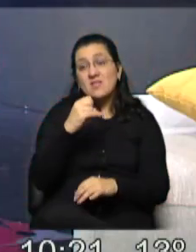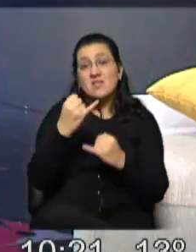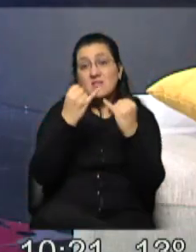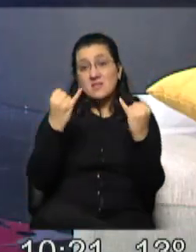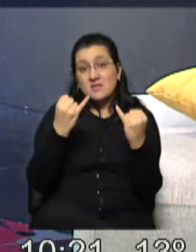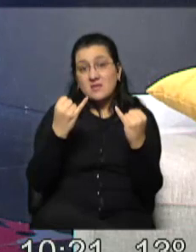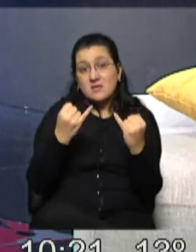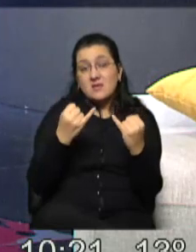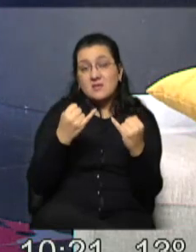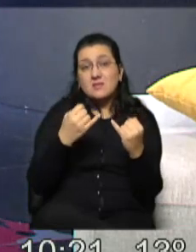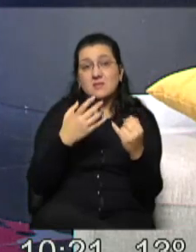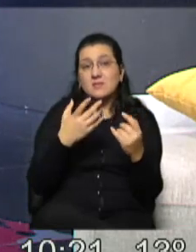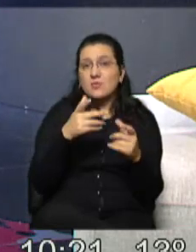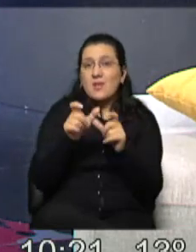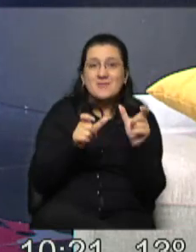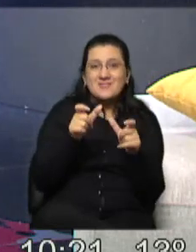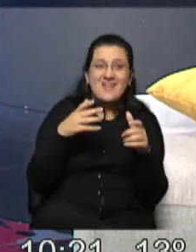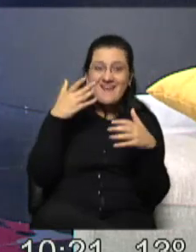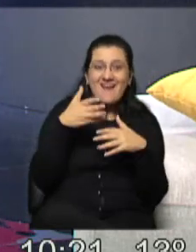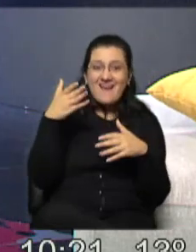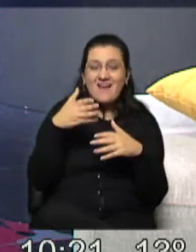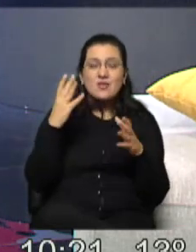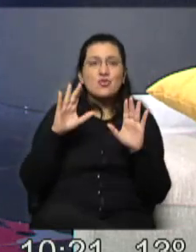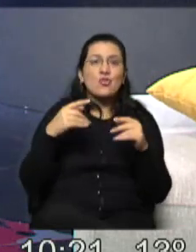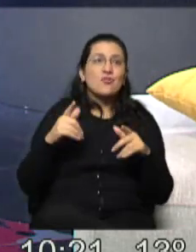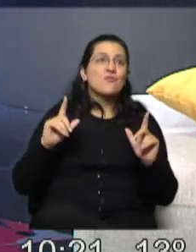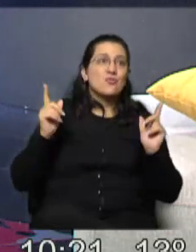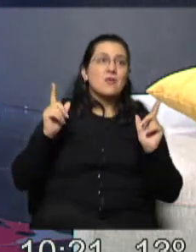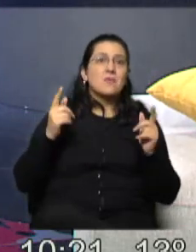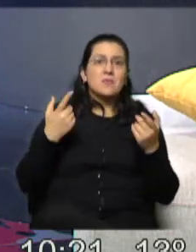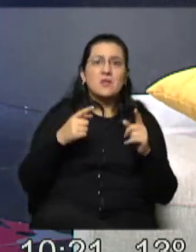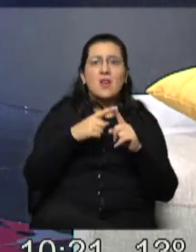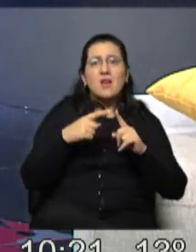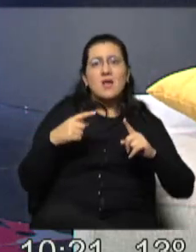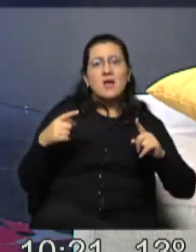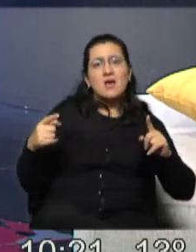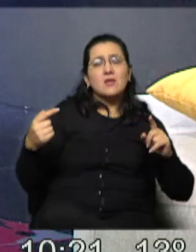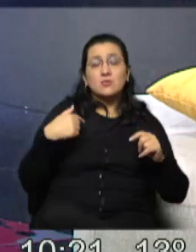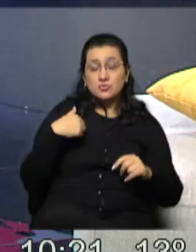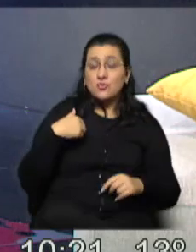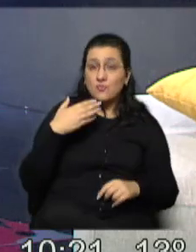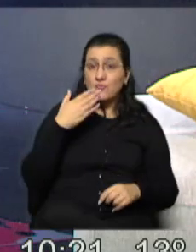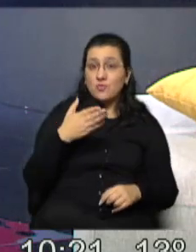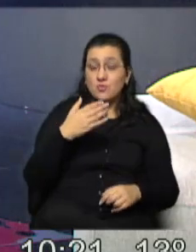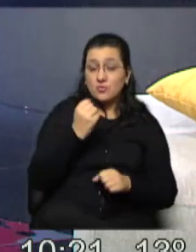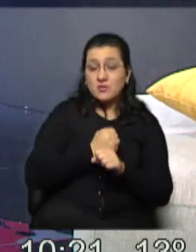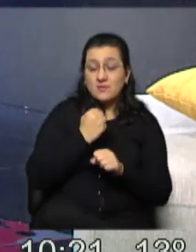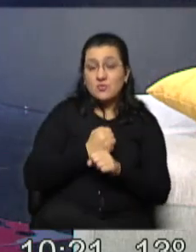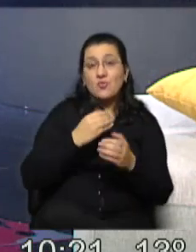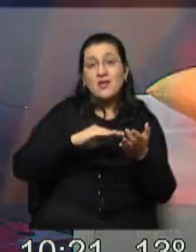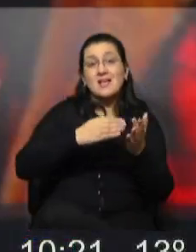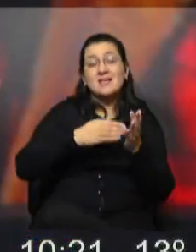días, agarramos la gente así, y todos lo disfrutamos. Si no, después, viste, digo porque yo salí, cuando trabajé con Queso